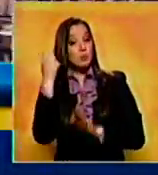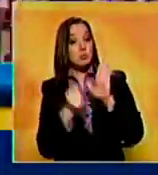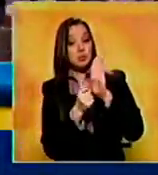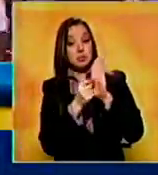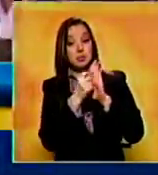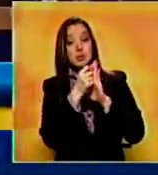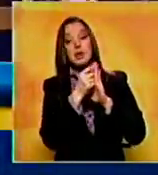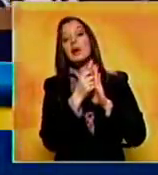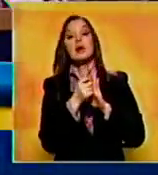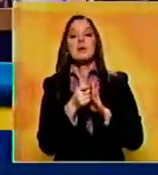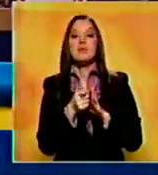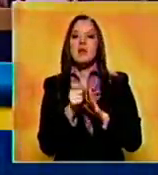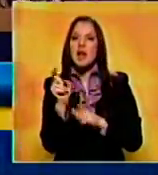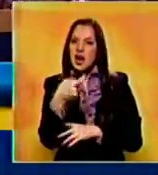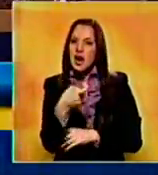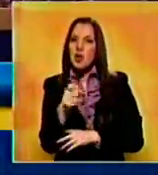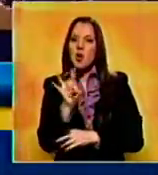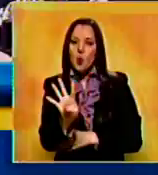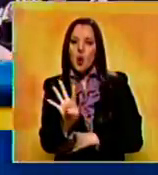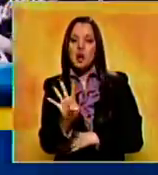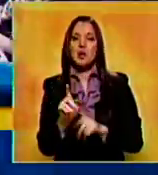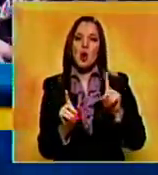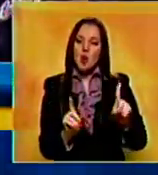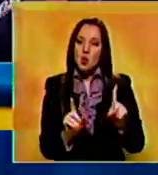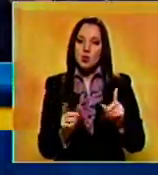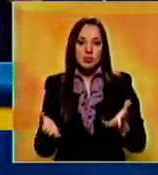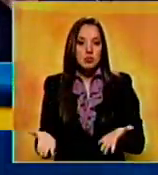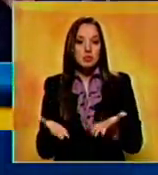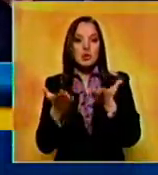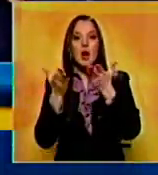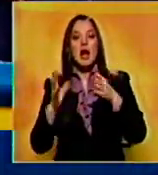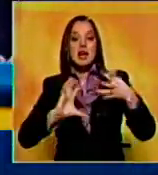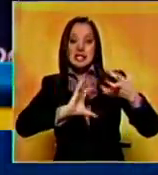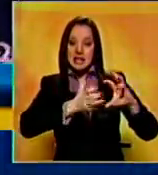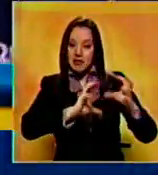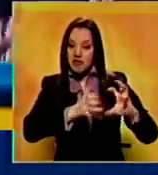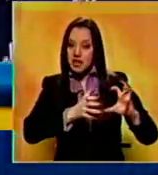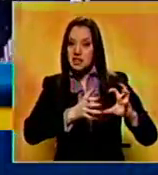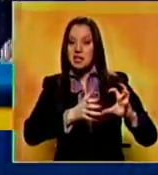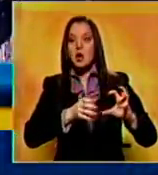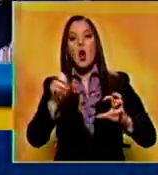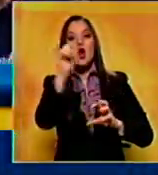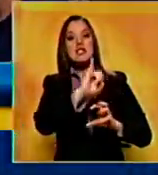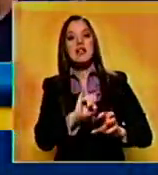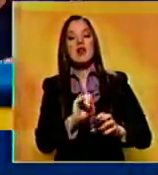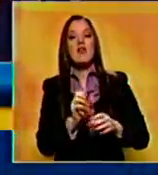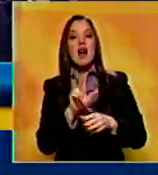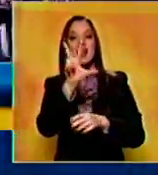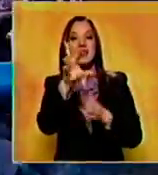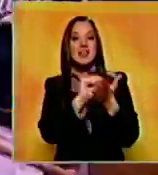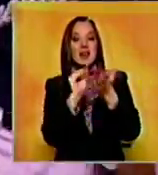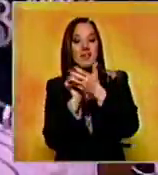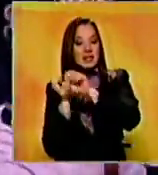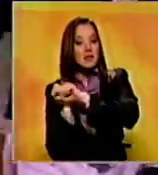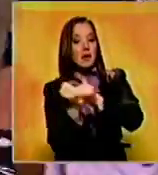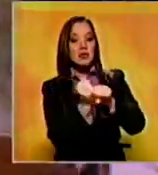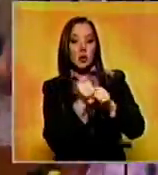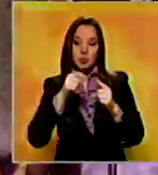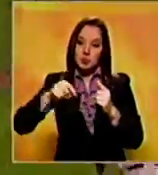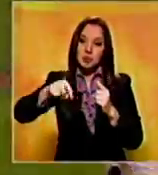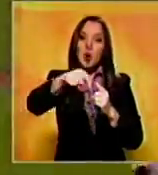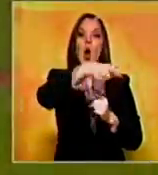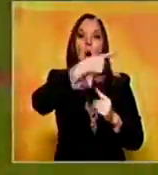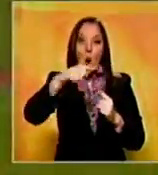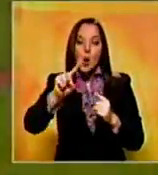carrera. Gerardo Parra se fue de 4-1 con empujada y anotada por San Francisco. Sandoval batió de 3-1 con 3 impulsadas y una